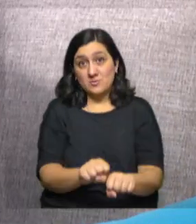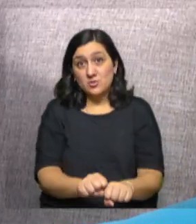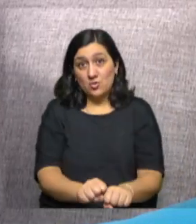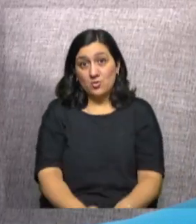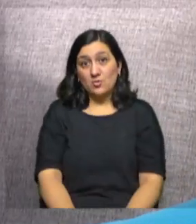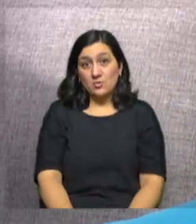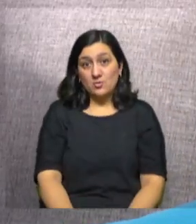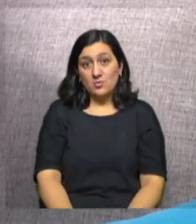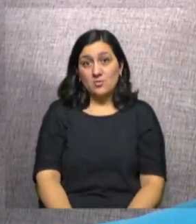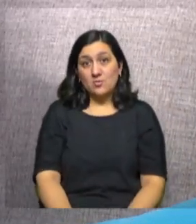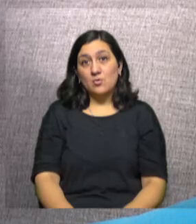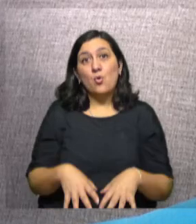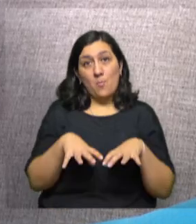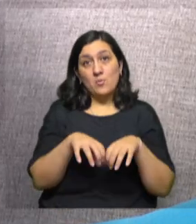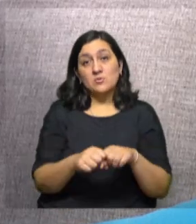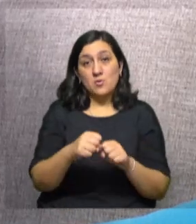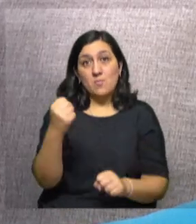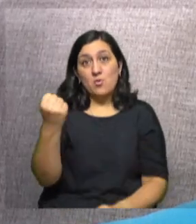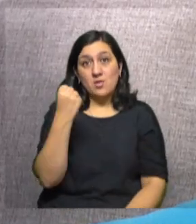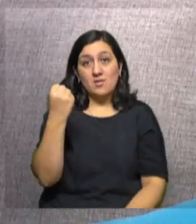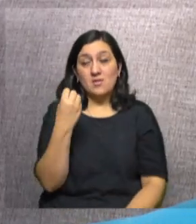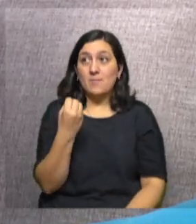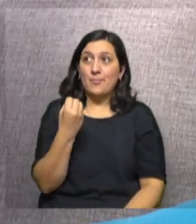Un compromiso grande, importante, ¿no? Porque